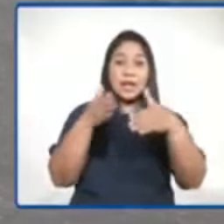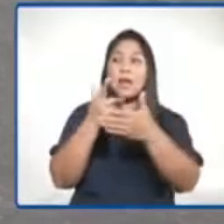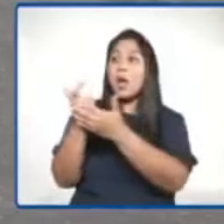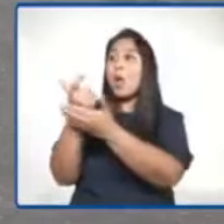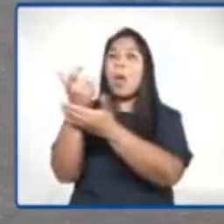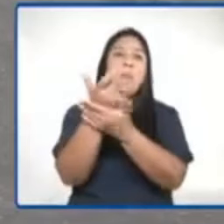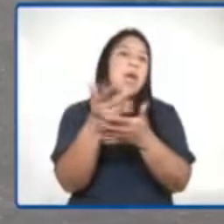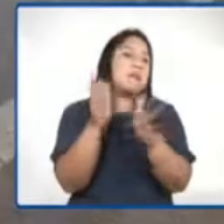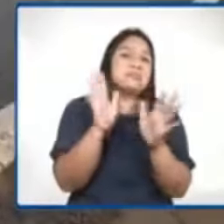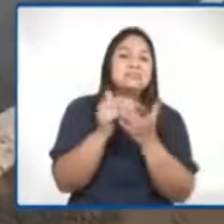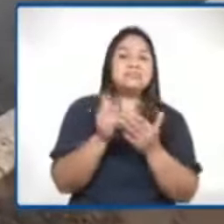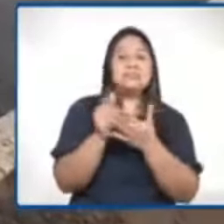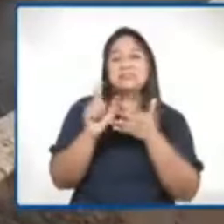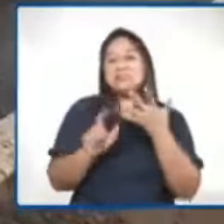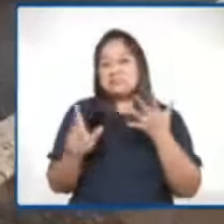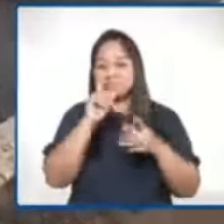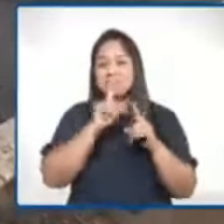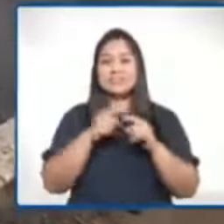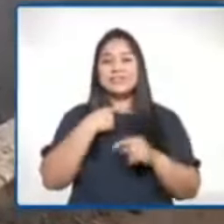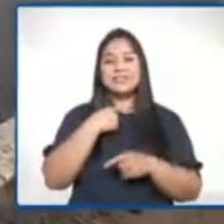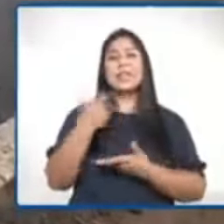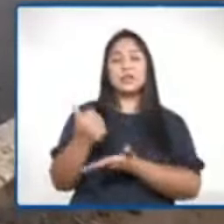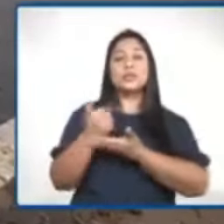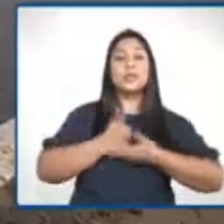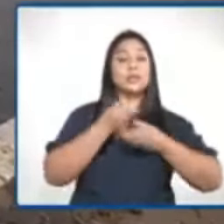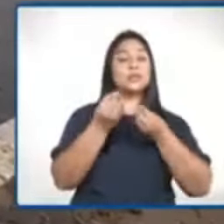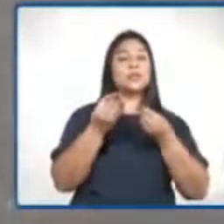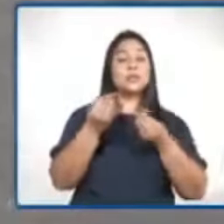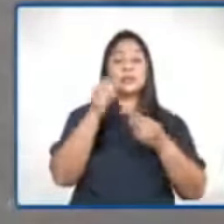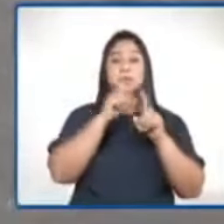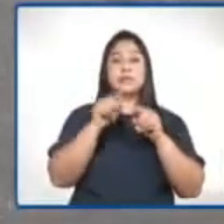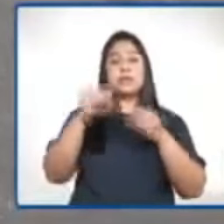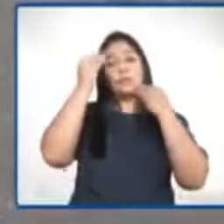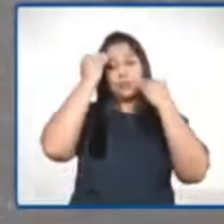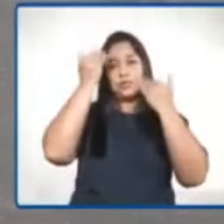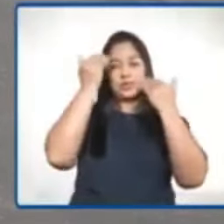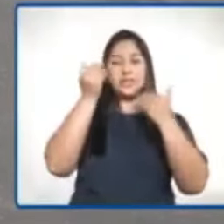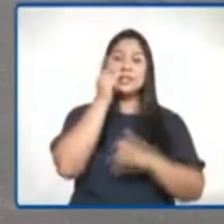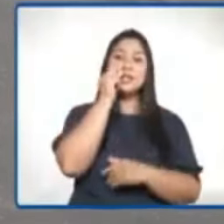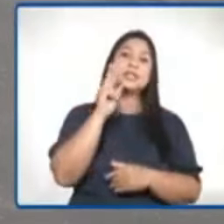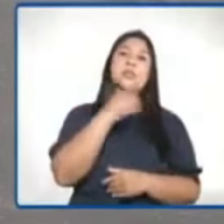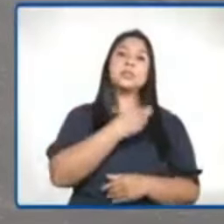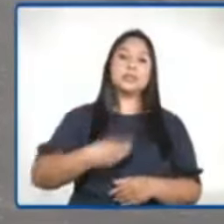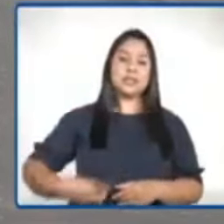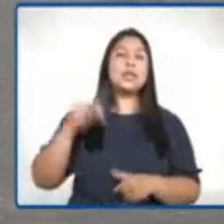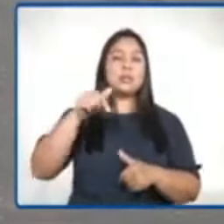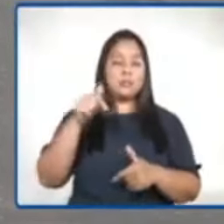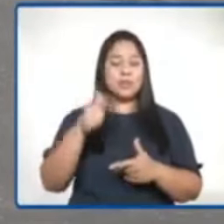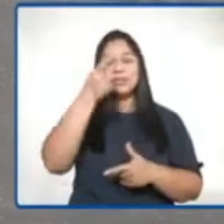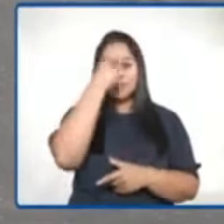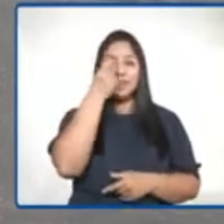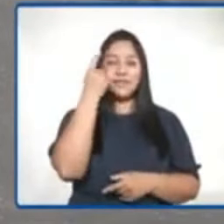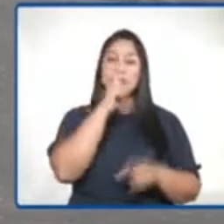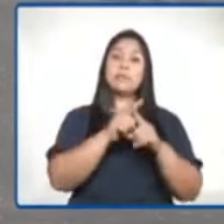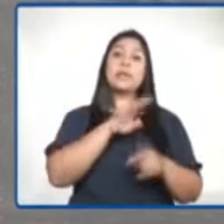que se les ofrece, que se les gusta, nos hace bastante beneficio acá, y le damos gracias al señor presidente por esta gran labor, al